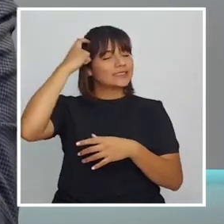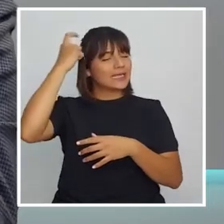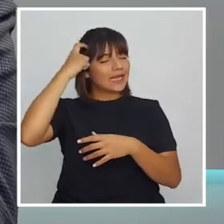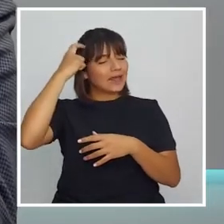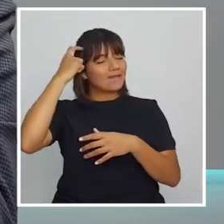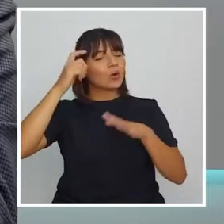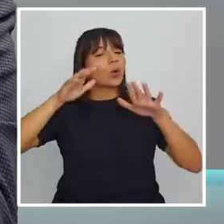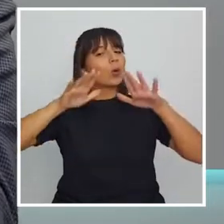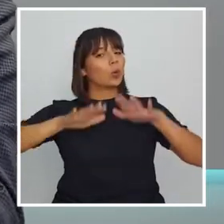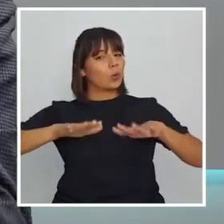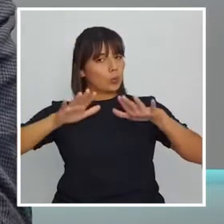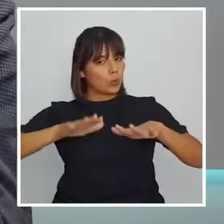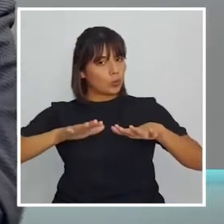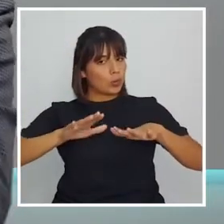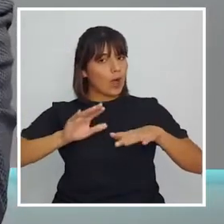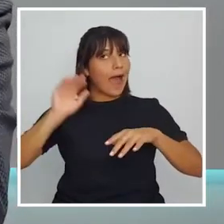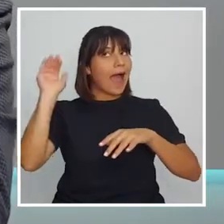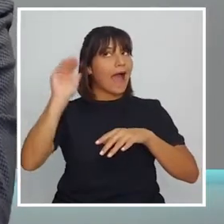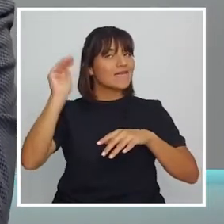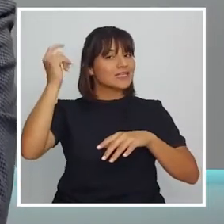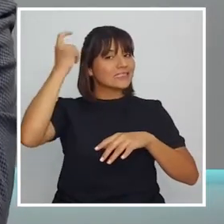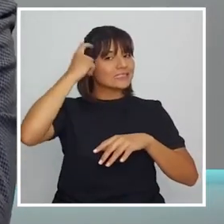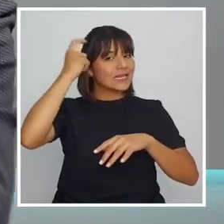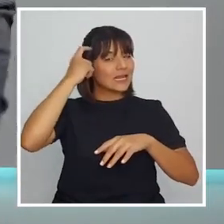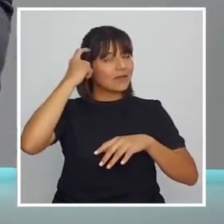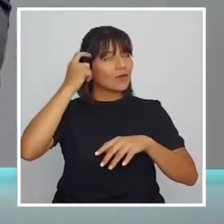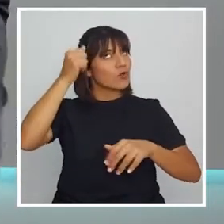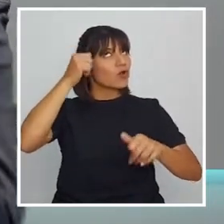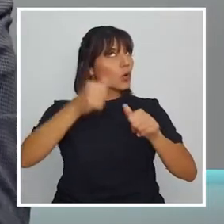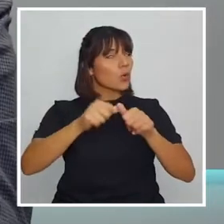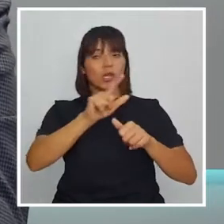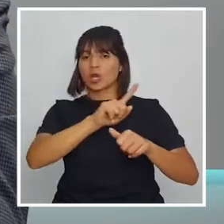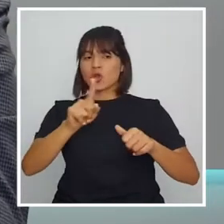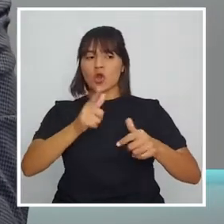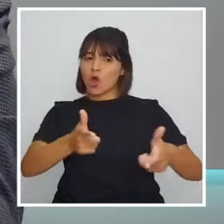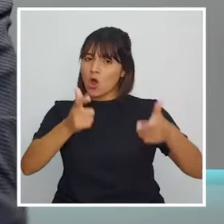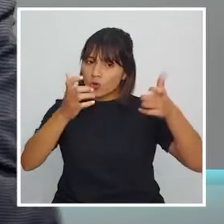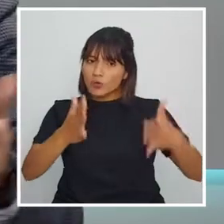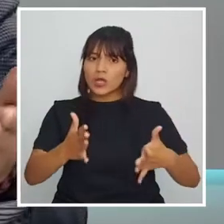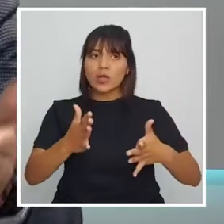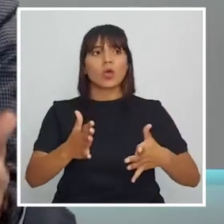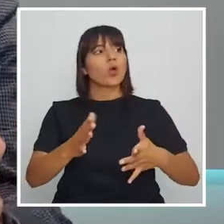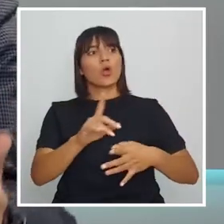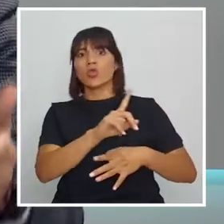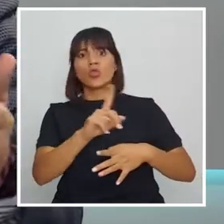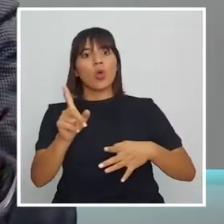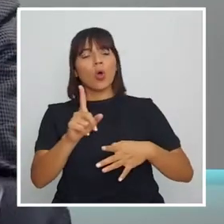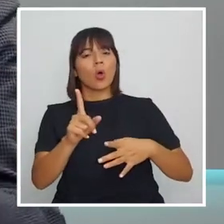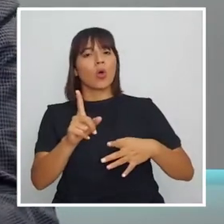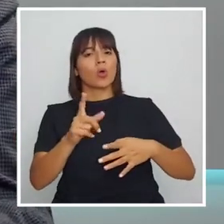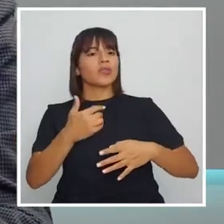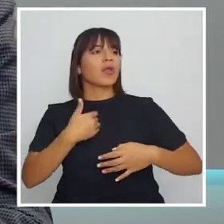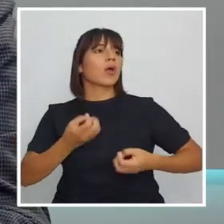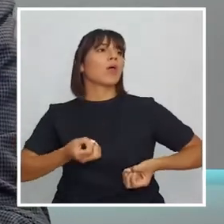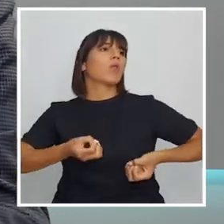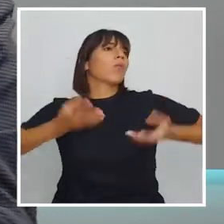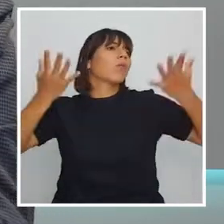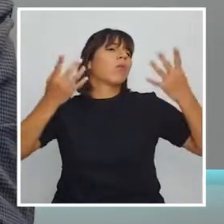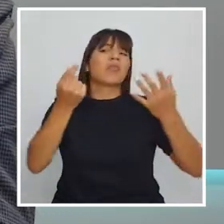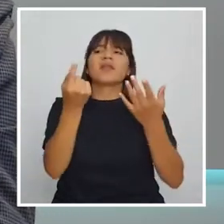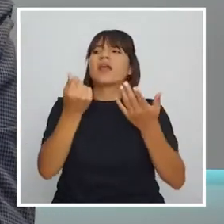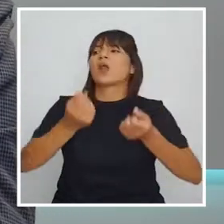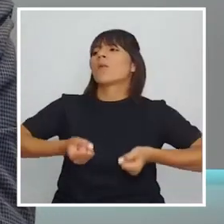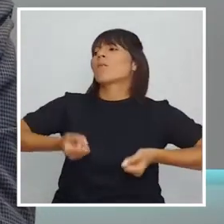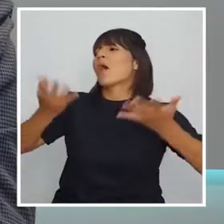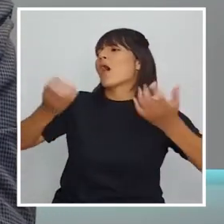mandarle al cerebro señales de que no somos ricos y famosos, no está sobrando plata, es simplemente que la plata se acumuló